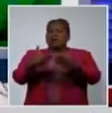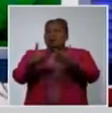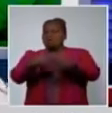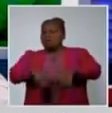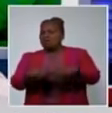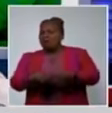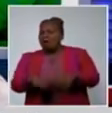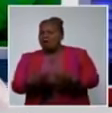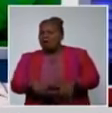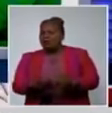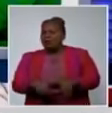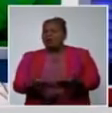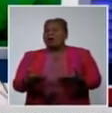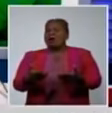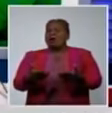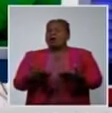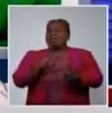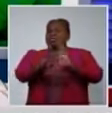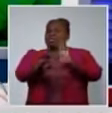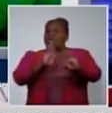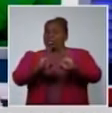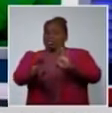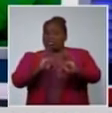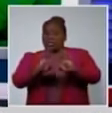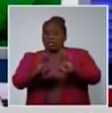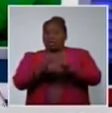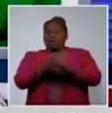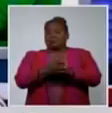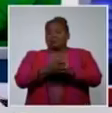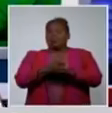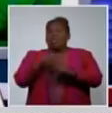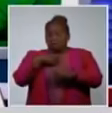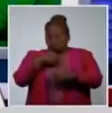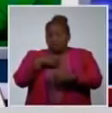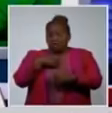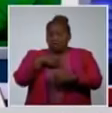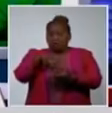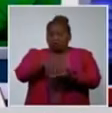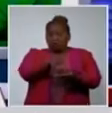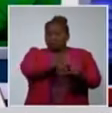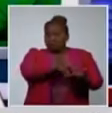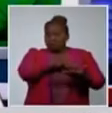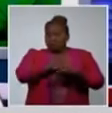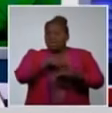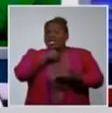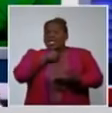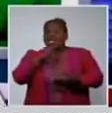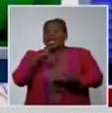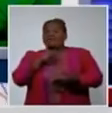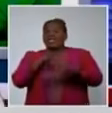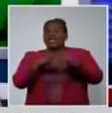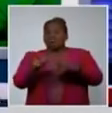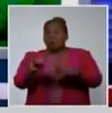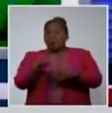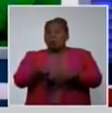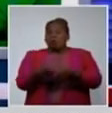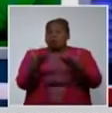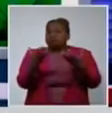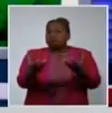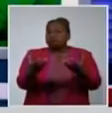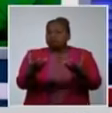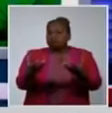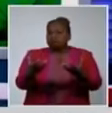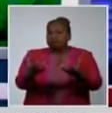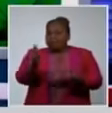un lugar así con concentración de personas e indiscutiblemente cuando tú de